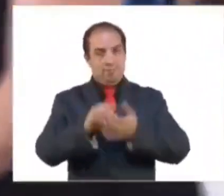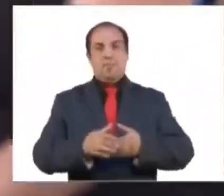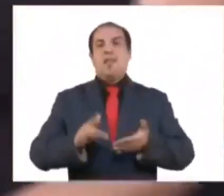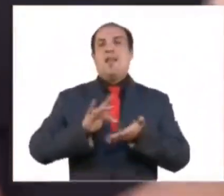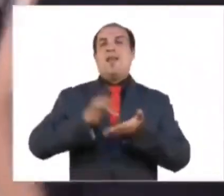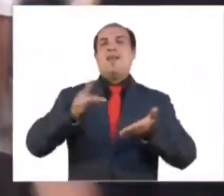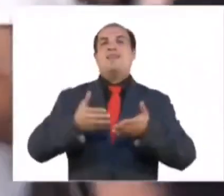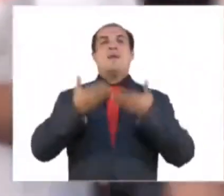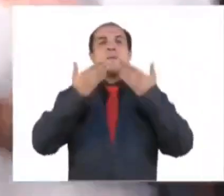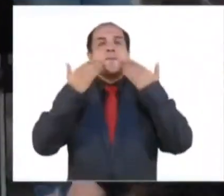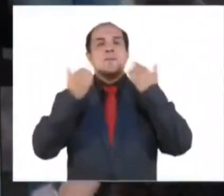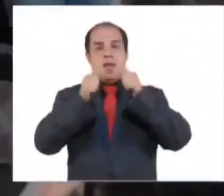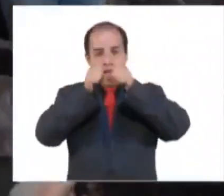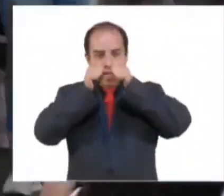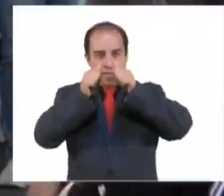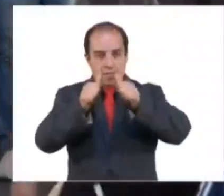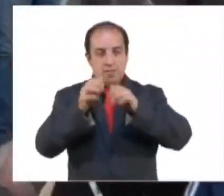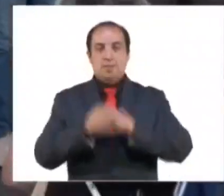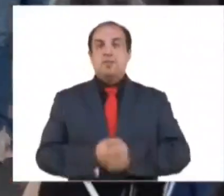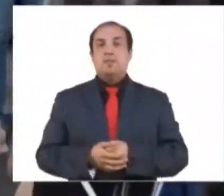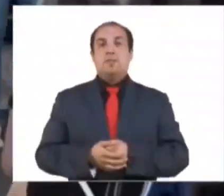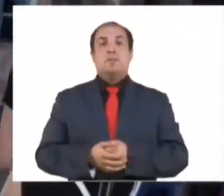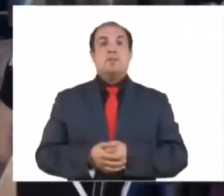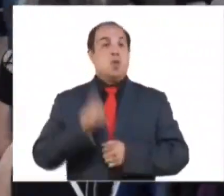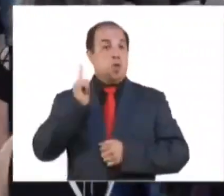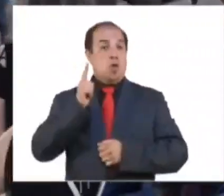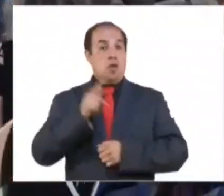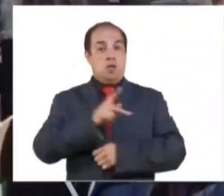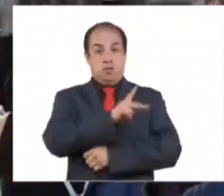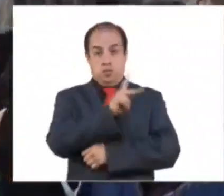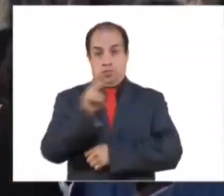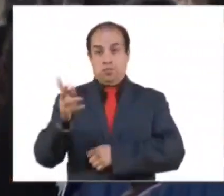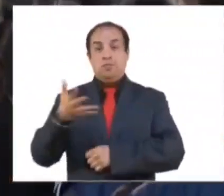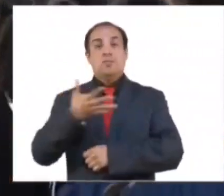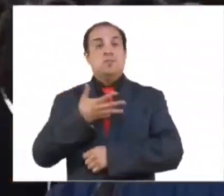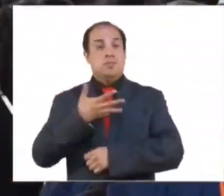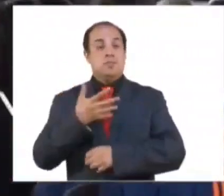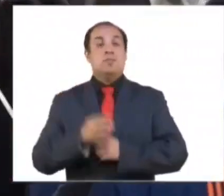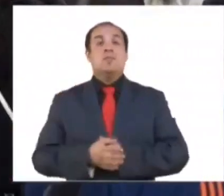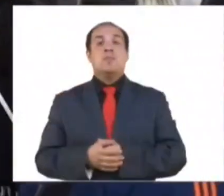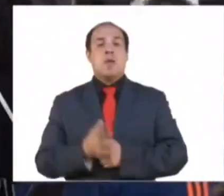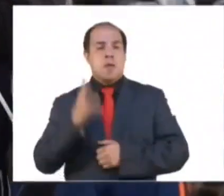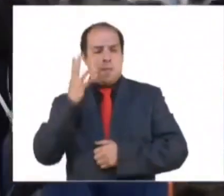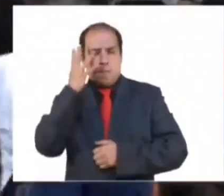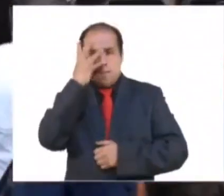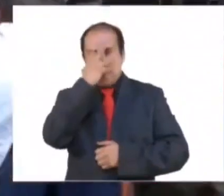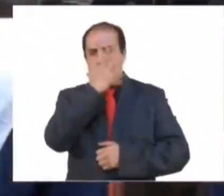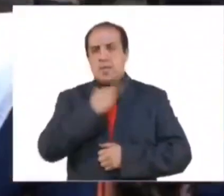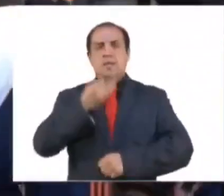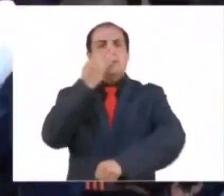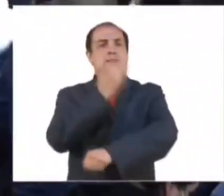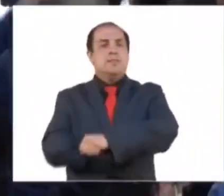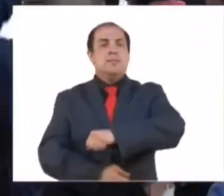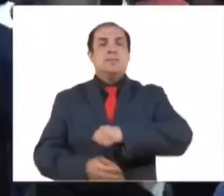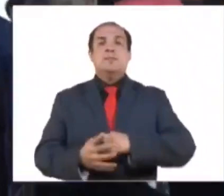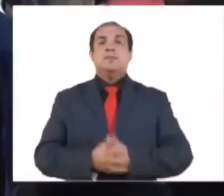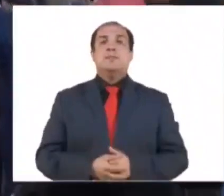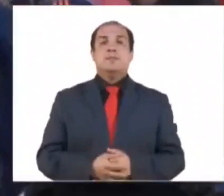su fina atención y gentil asistencia, deseando que sigan teniendo todas y todos una excelente